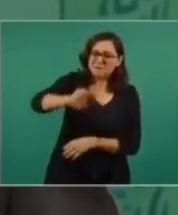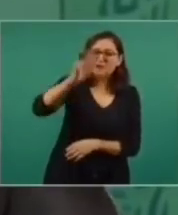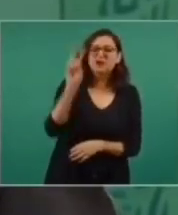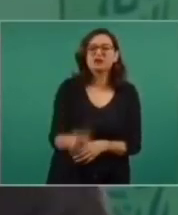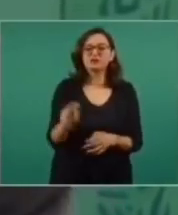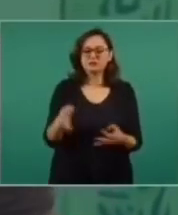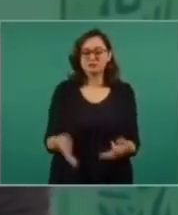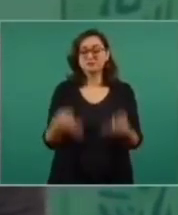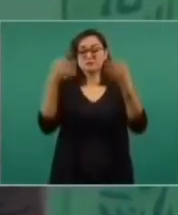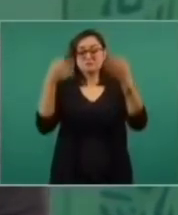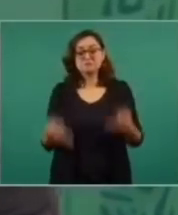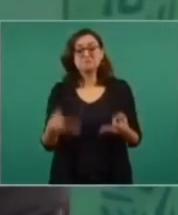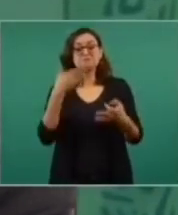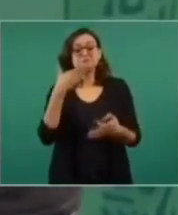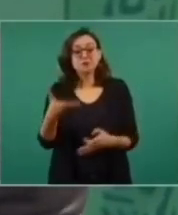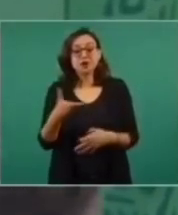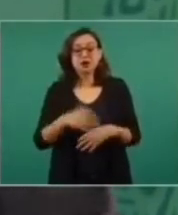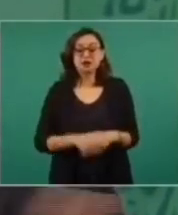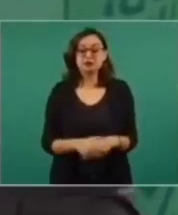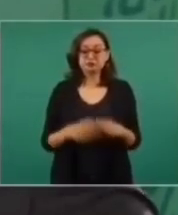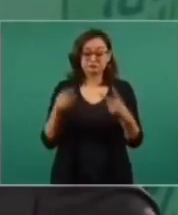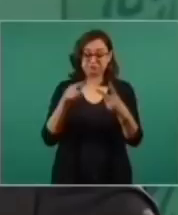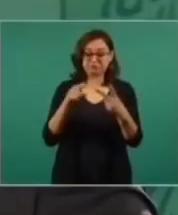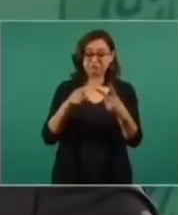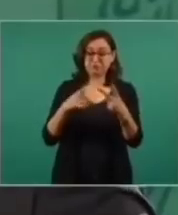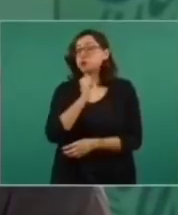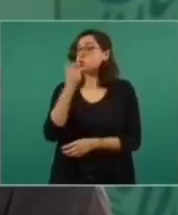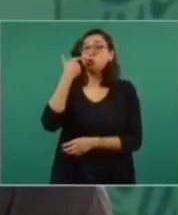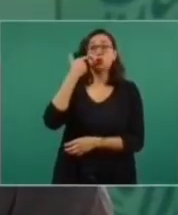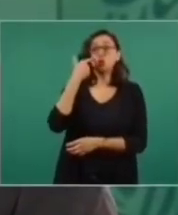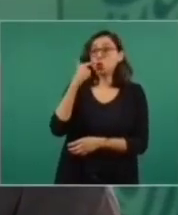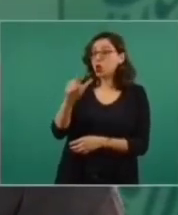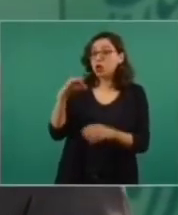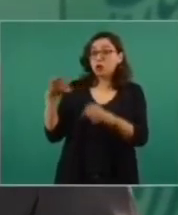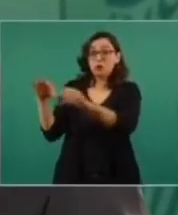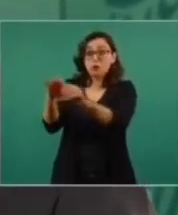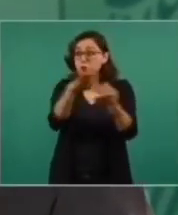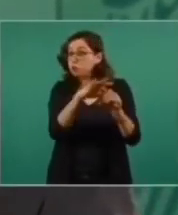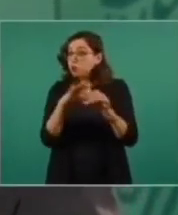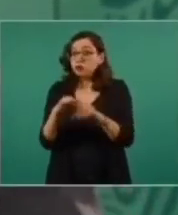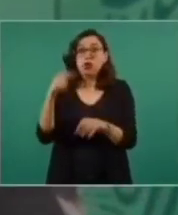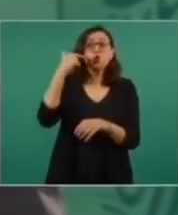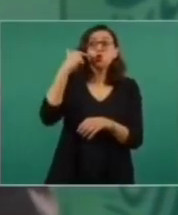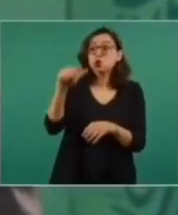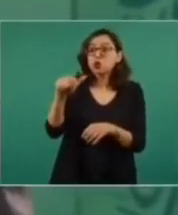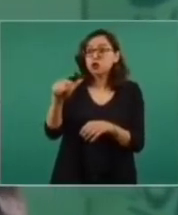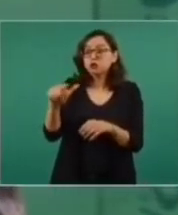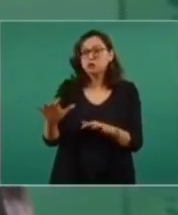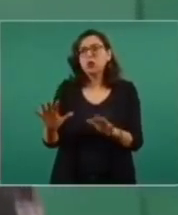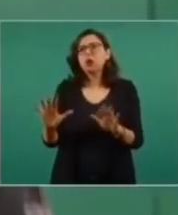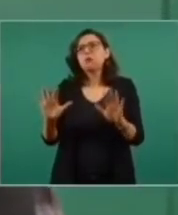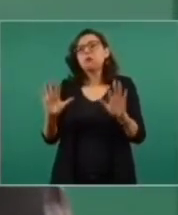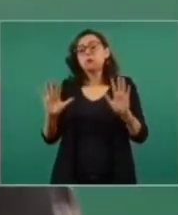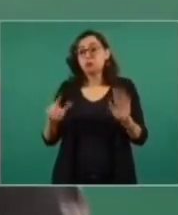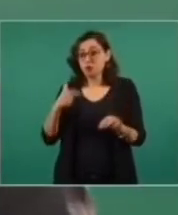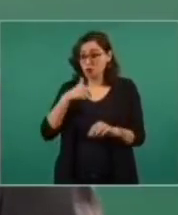También, si no quieren los legisladores, como decía Juárez, nada por la